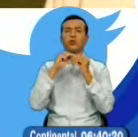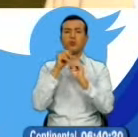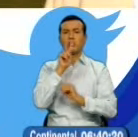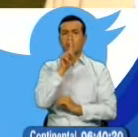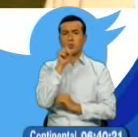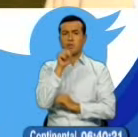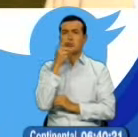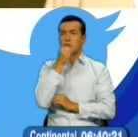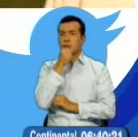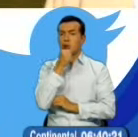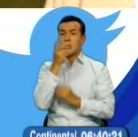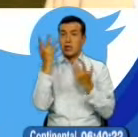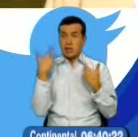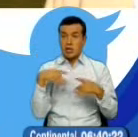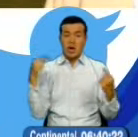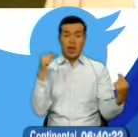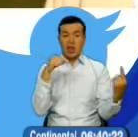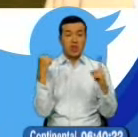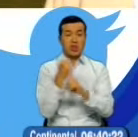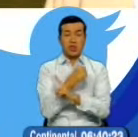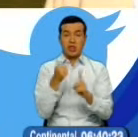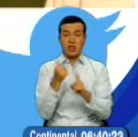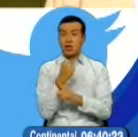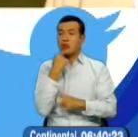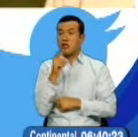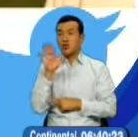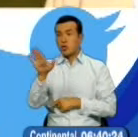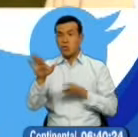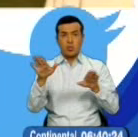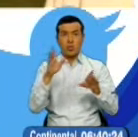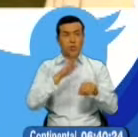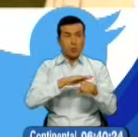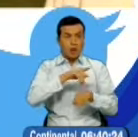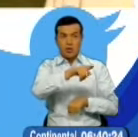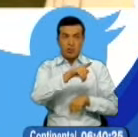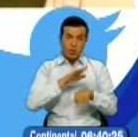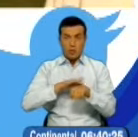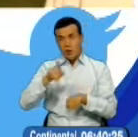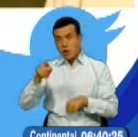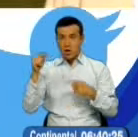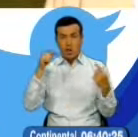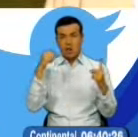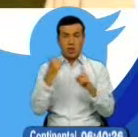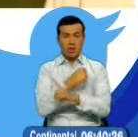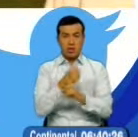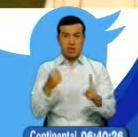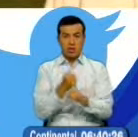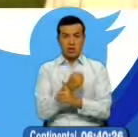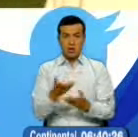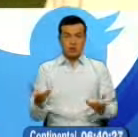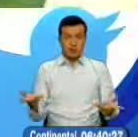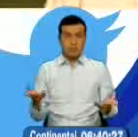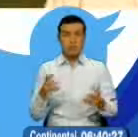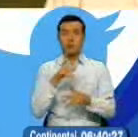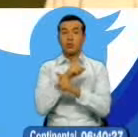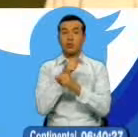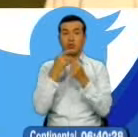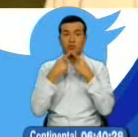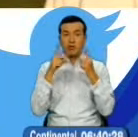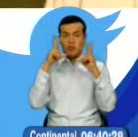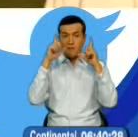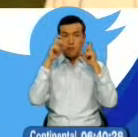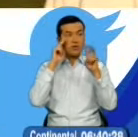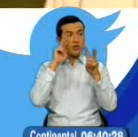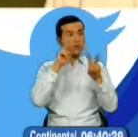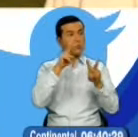luego de la rueda de prensa de Lasso, se acusaron por no salir a las calles. Hubo golpes. Además, en dicha cuenta se publicó esta